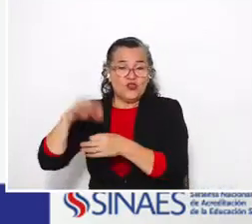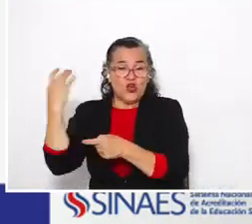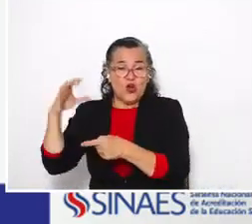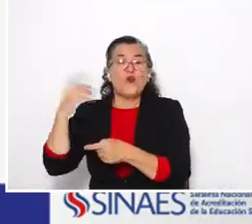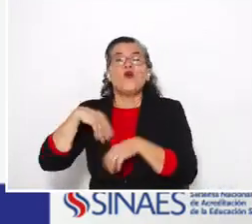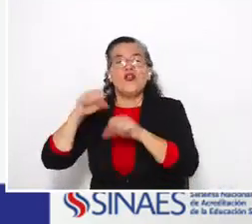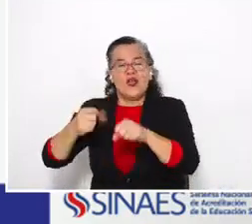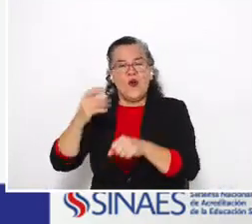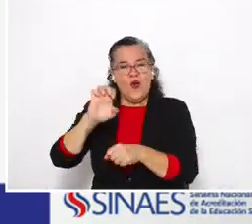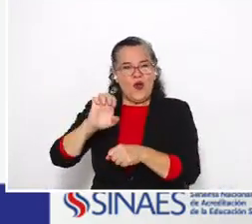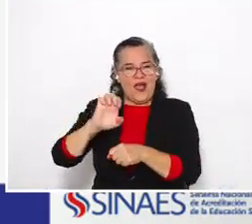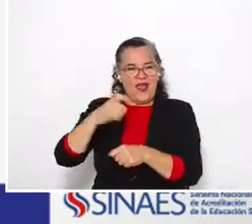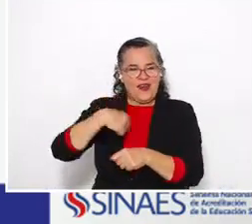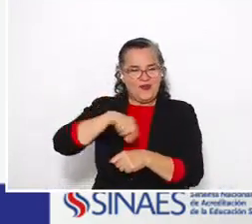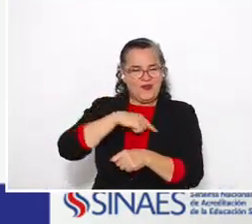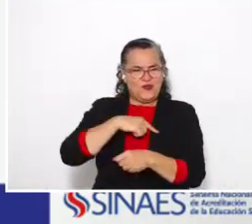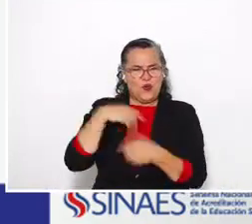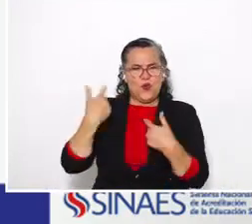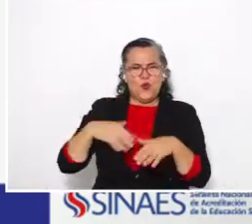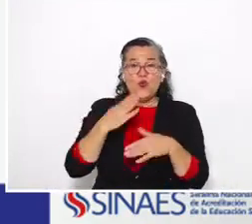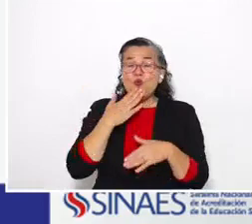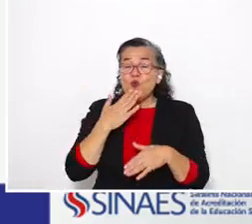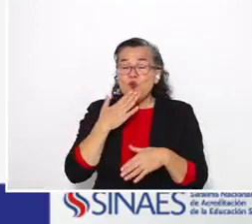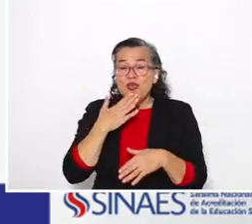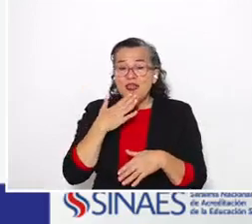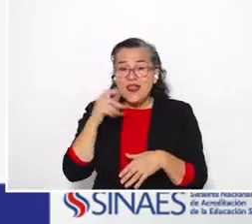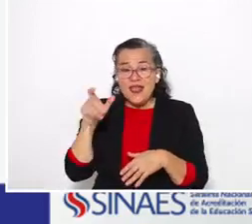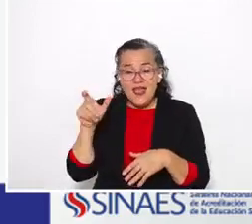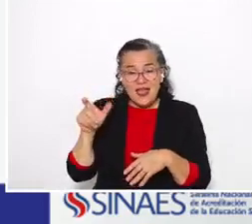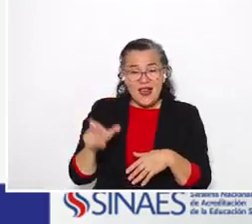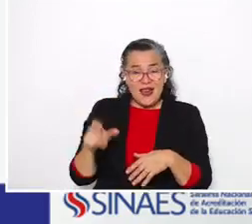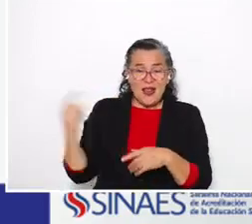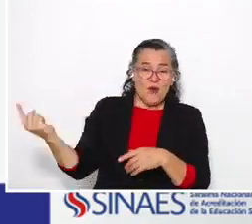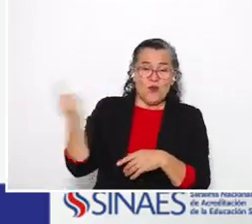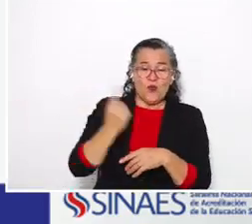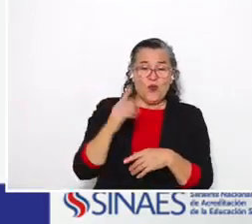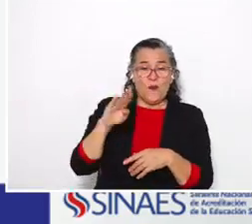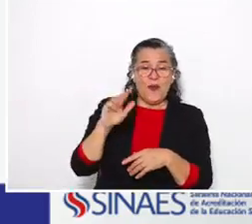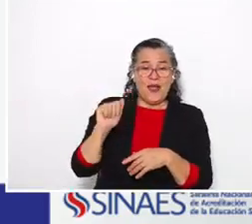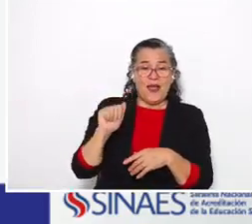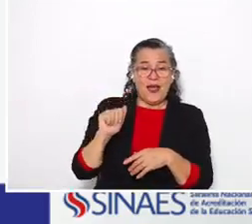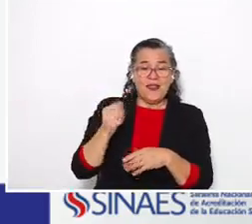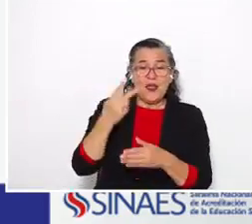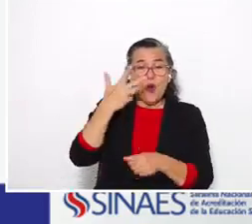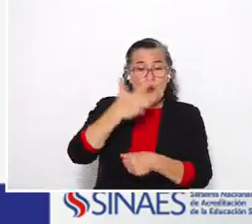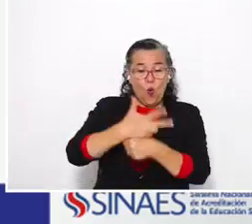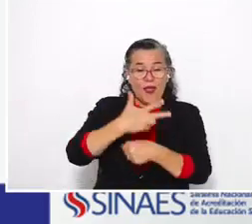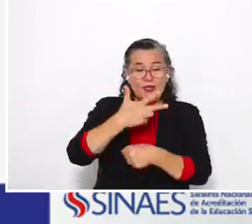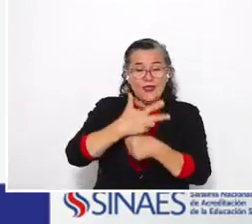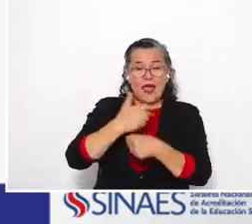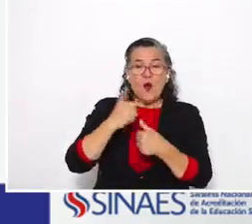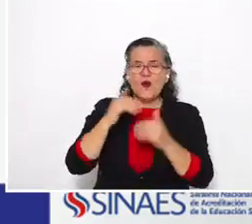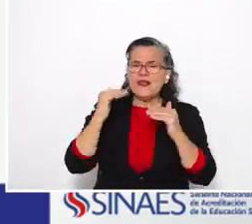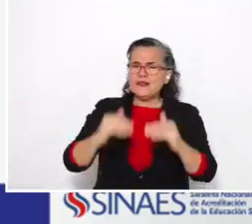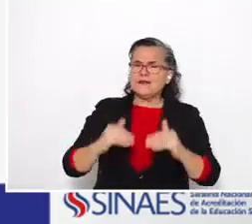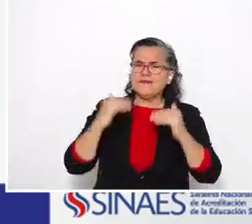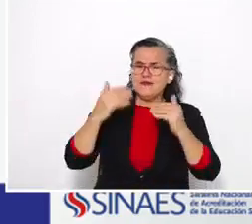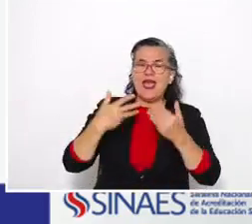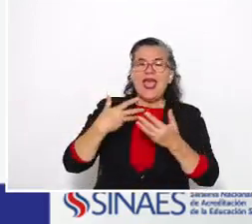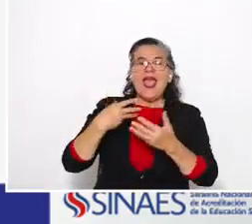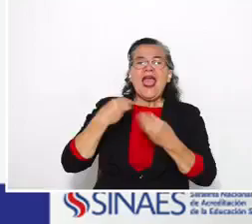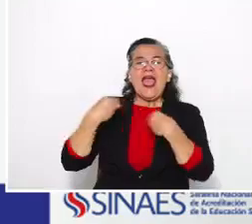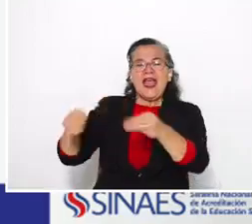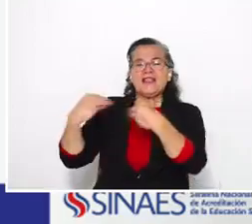es un graduado nuestro, un muchacho que era indígena, que vino con una beca de la Kellogg de Guatemala, ahora es el mayor exportador de